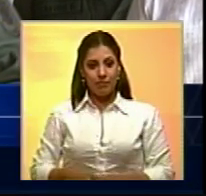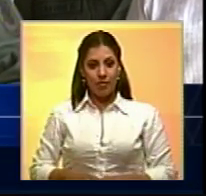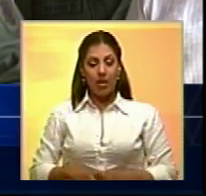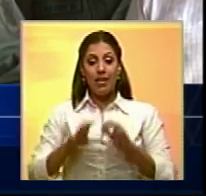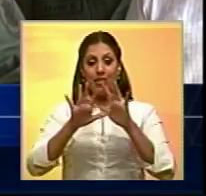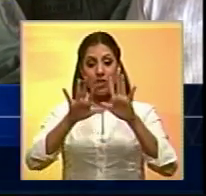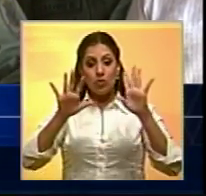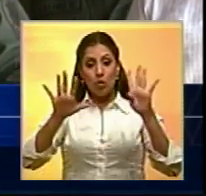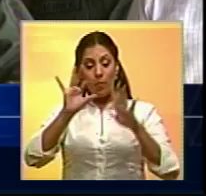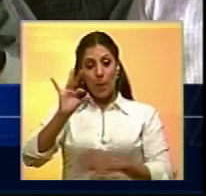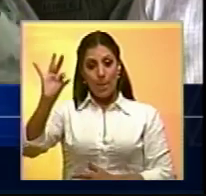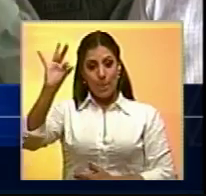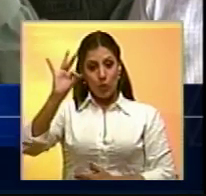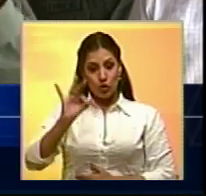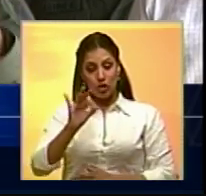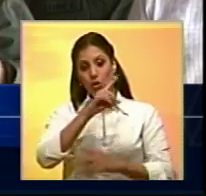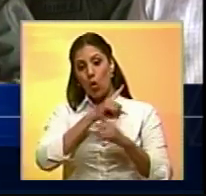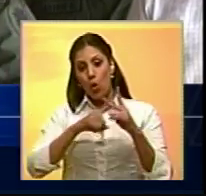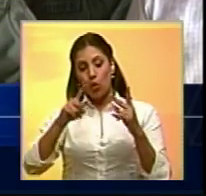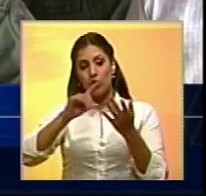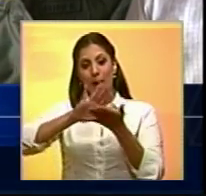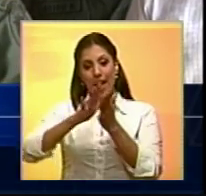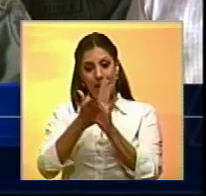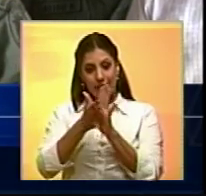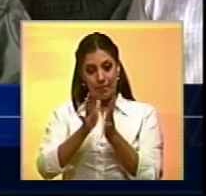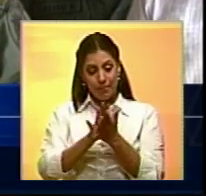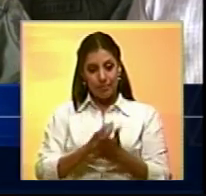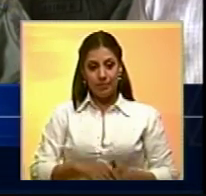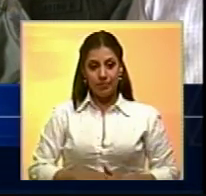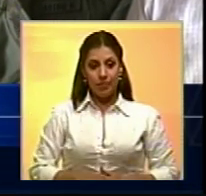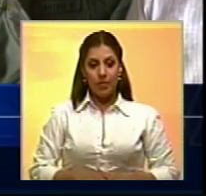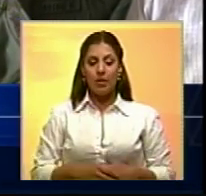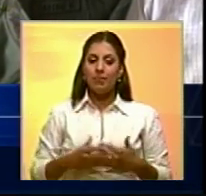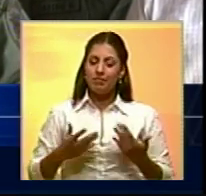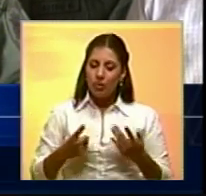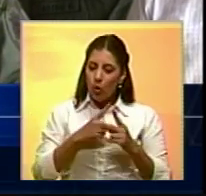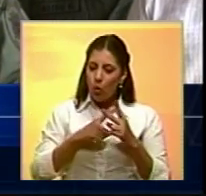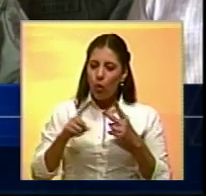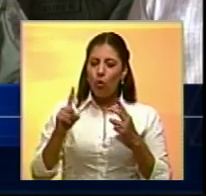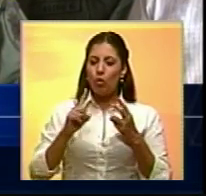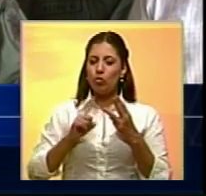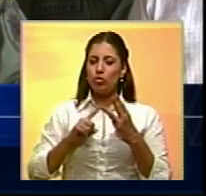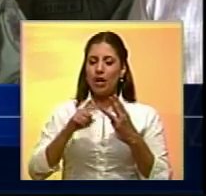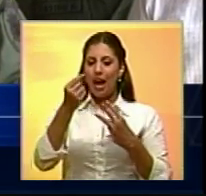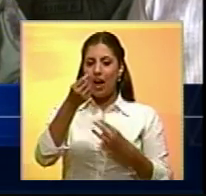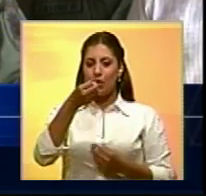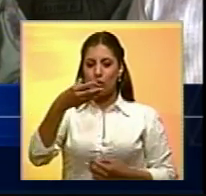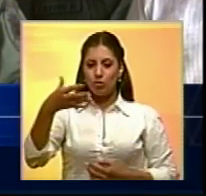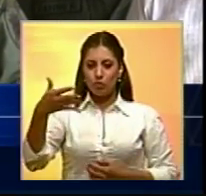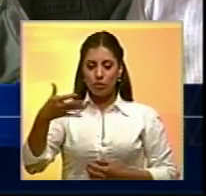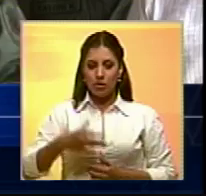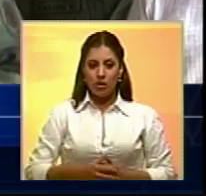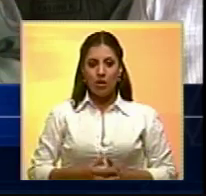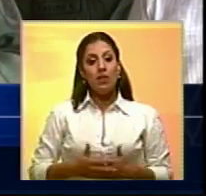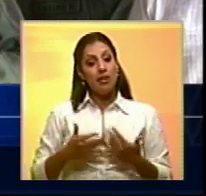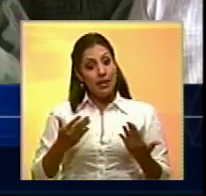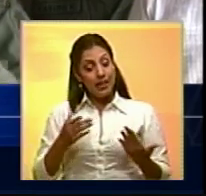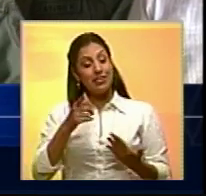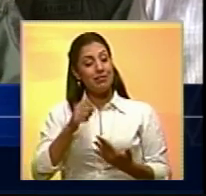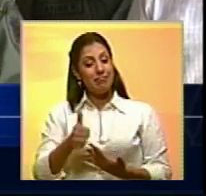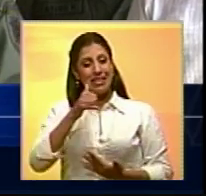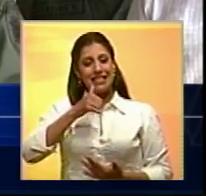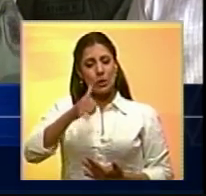un 19%, le sigue la harina de maíz, ¿verdad? Y también el arroz. Son los rubros